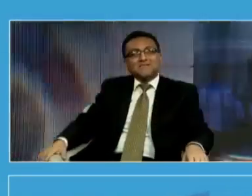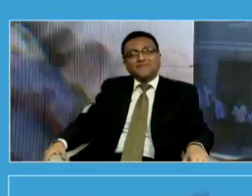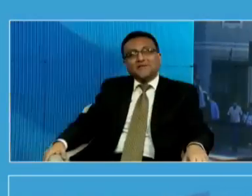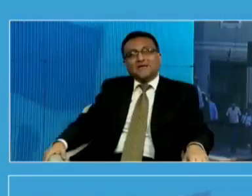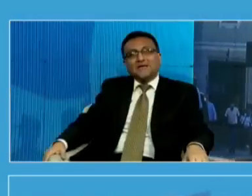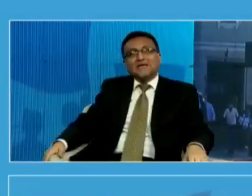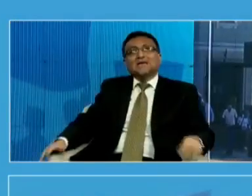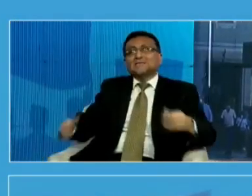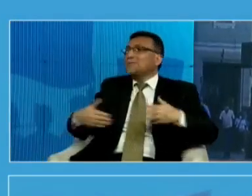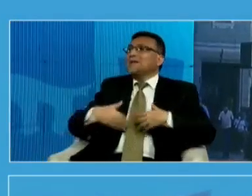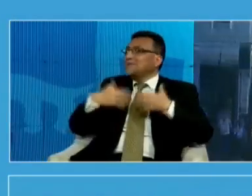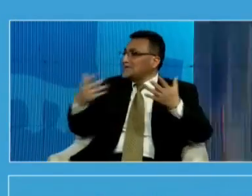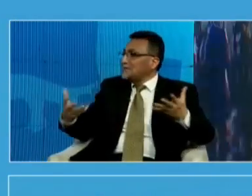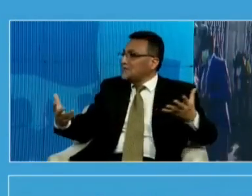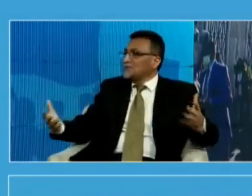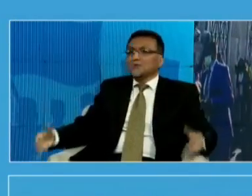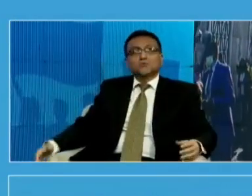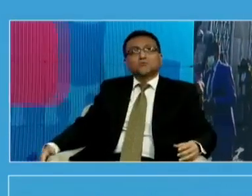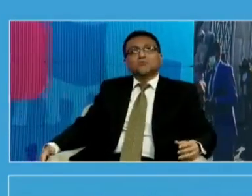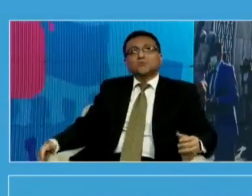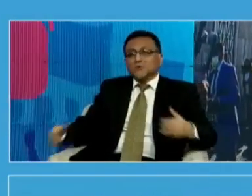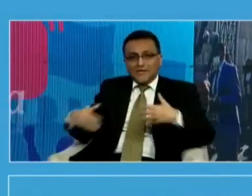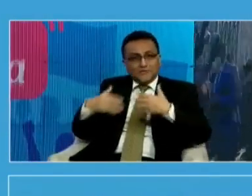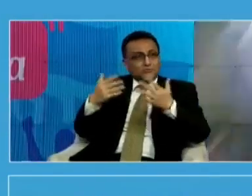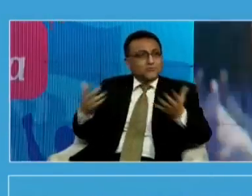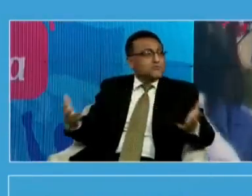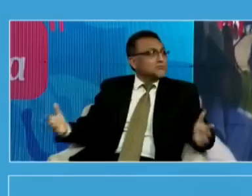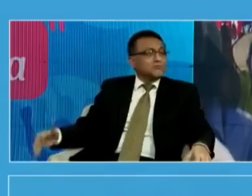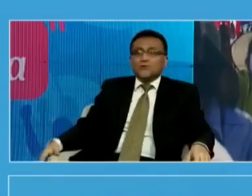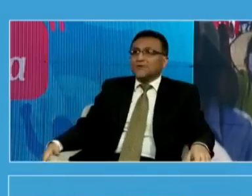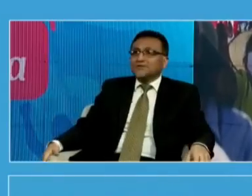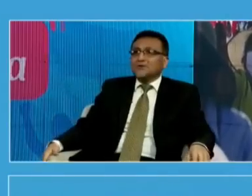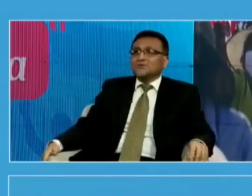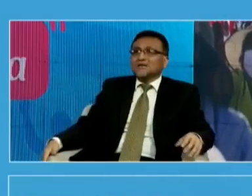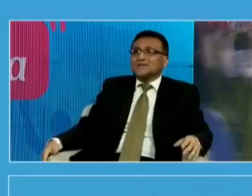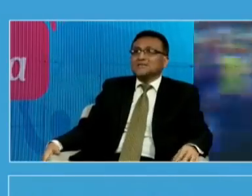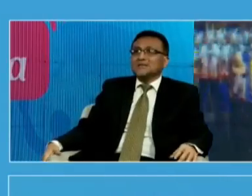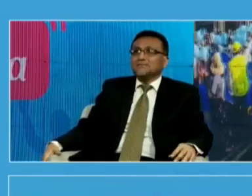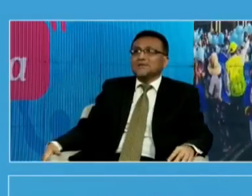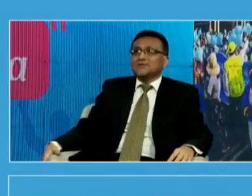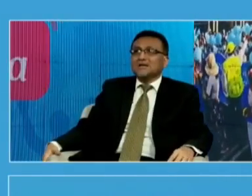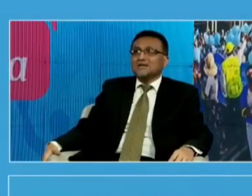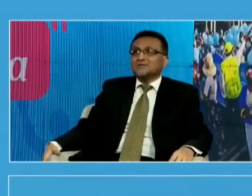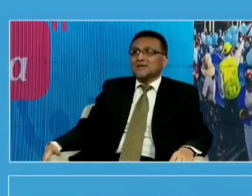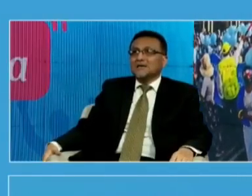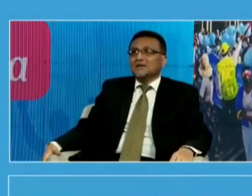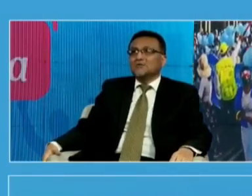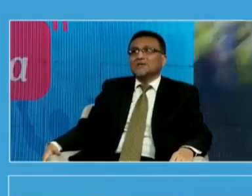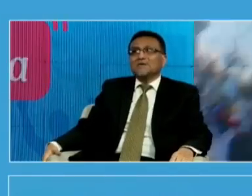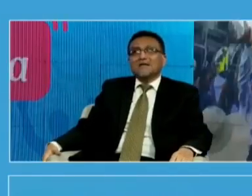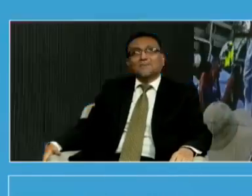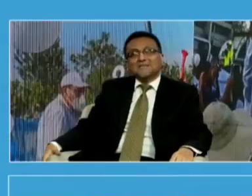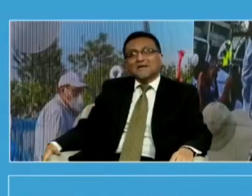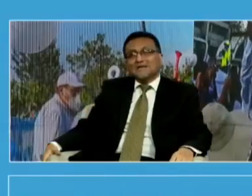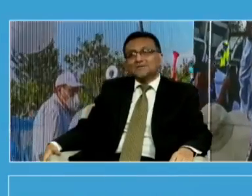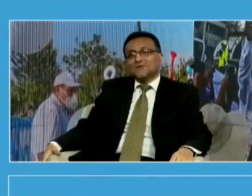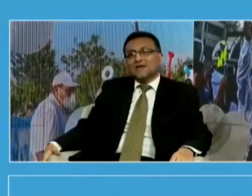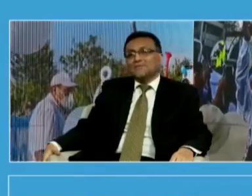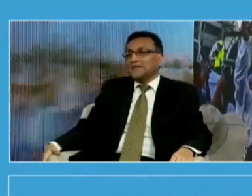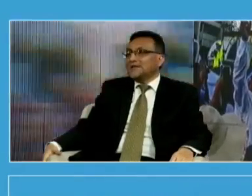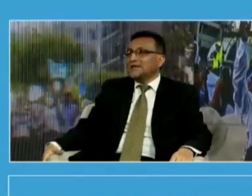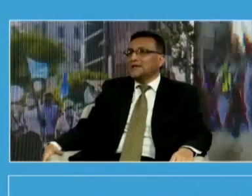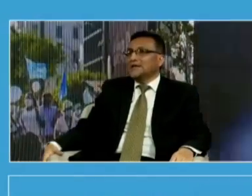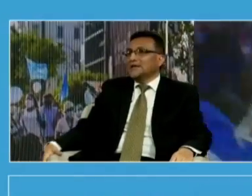completamente pacífica están manifestando su expresión. Mira, Pepe, cómo se ve ese mar de impresionante. Personas. O sea, no debería pasar